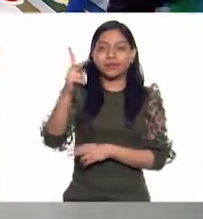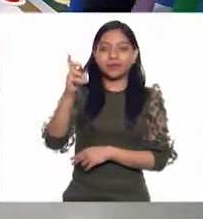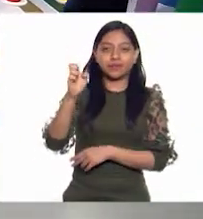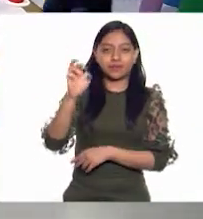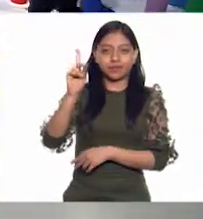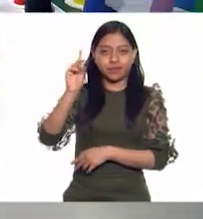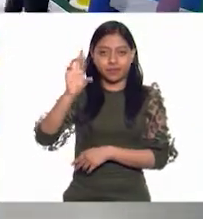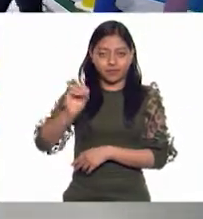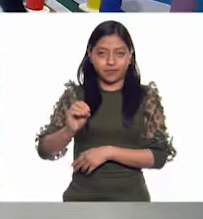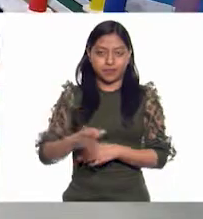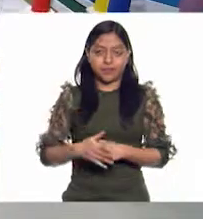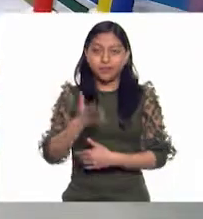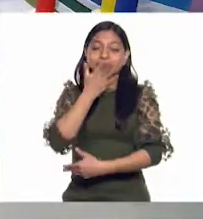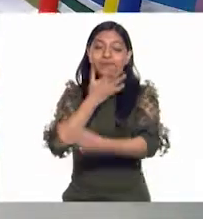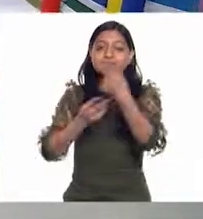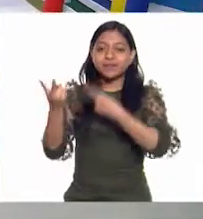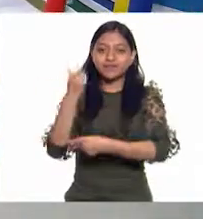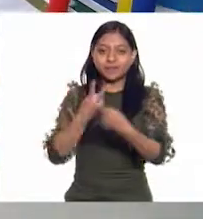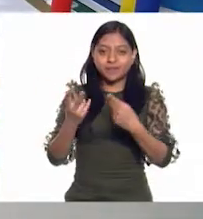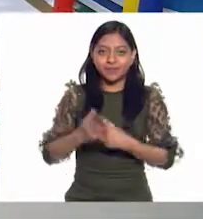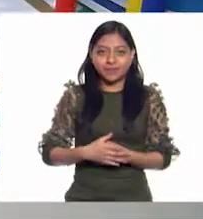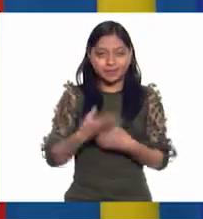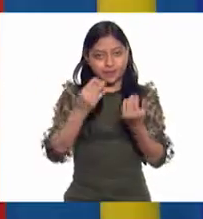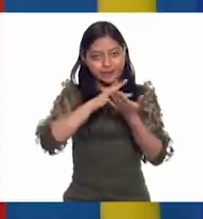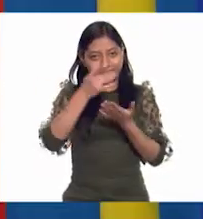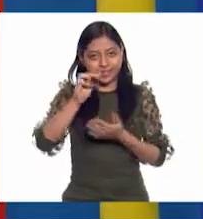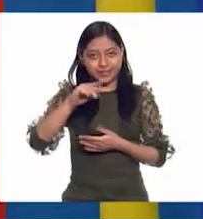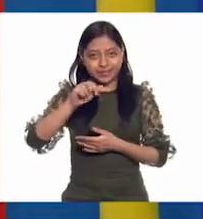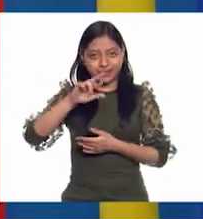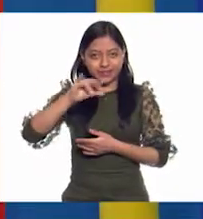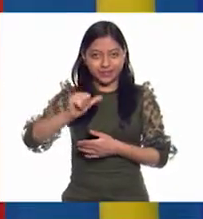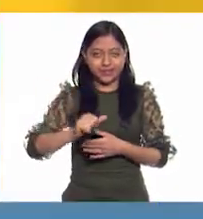Fabián Benítez. Bienvenido, maestro. Muchas gracias, María.